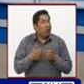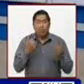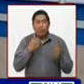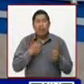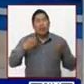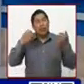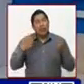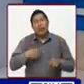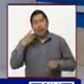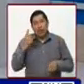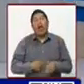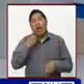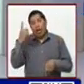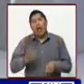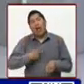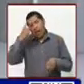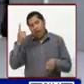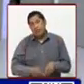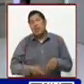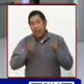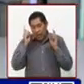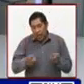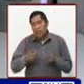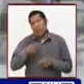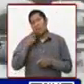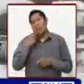constantes. Así lo denunciaron los familiares.